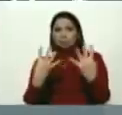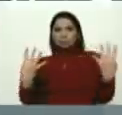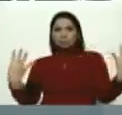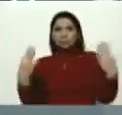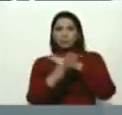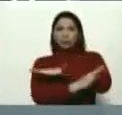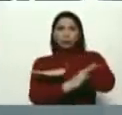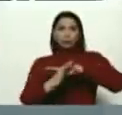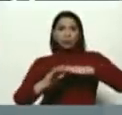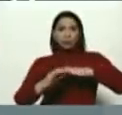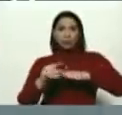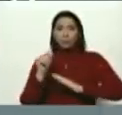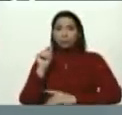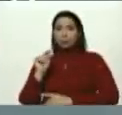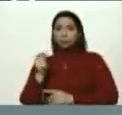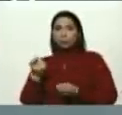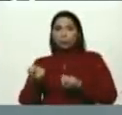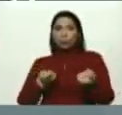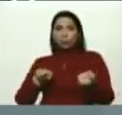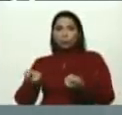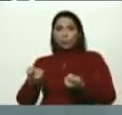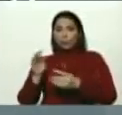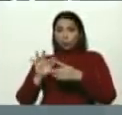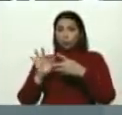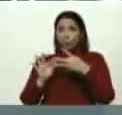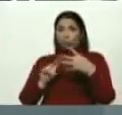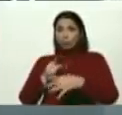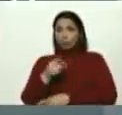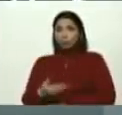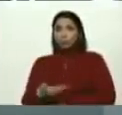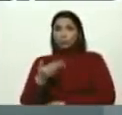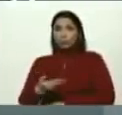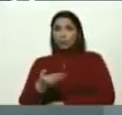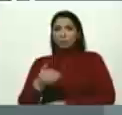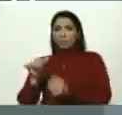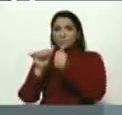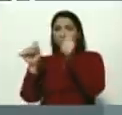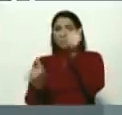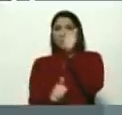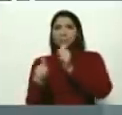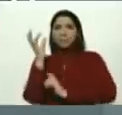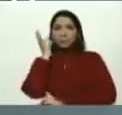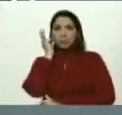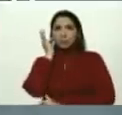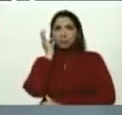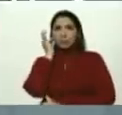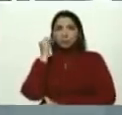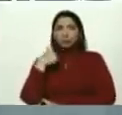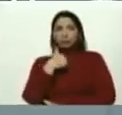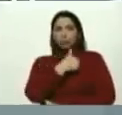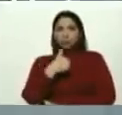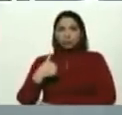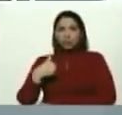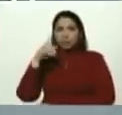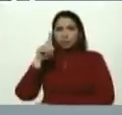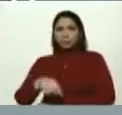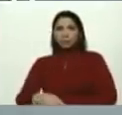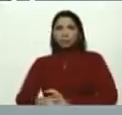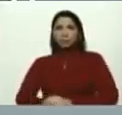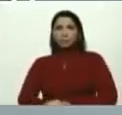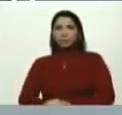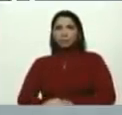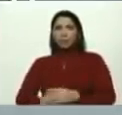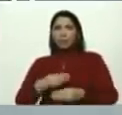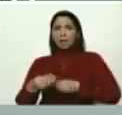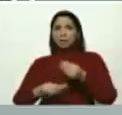sanitarios funcionando. Eso es muy importante, señora vicepresidenta. Yo quisiera también hacer